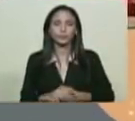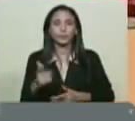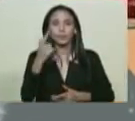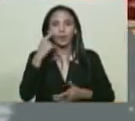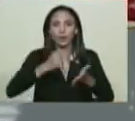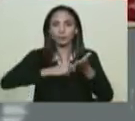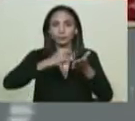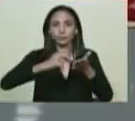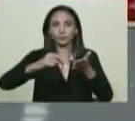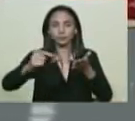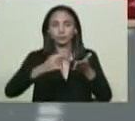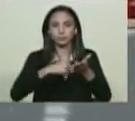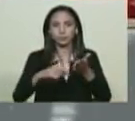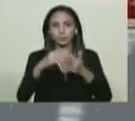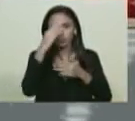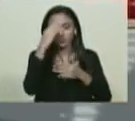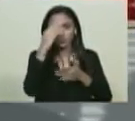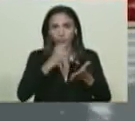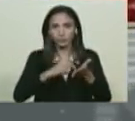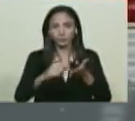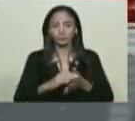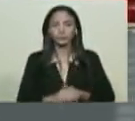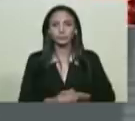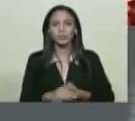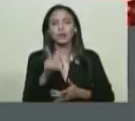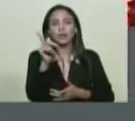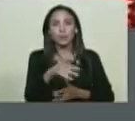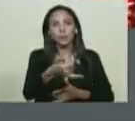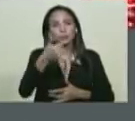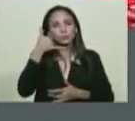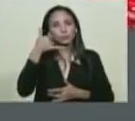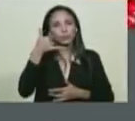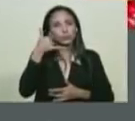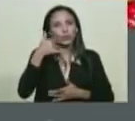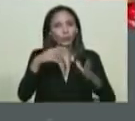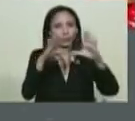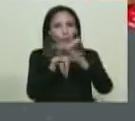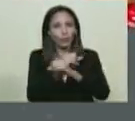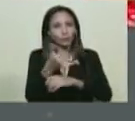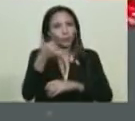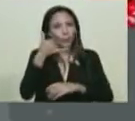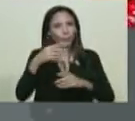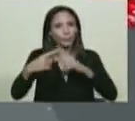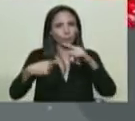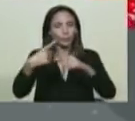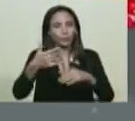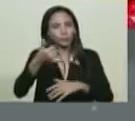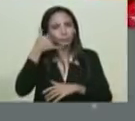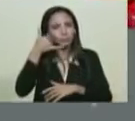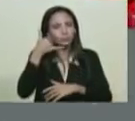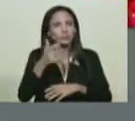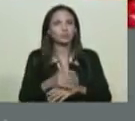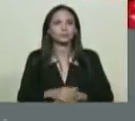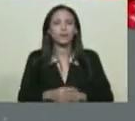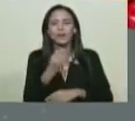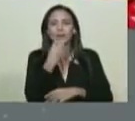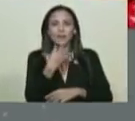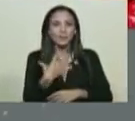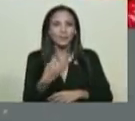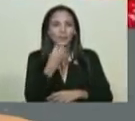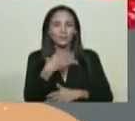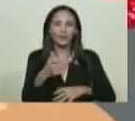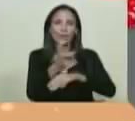nota. Y hablamos por teléfono ahora, gobernador. Gobernador Héctor Rodríguez, Naguará, qué bonito